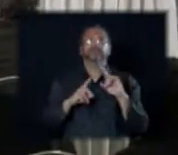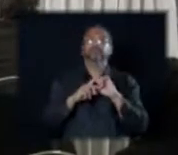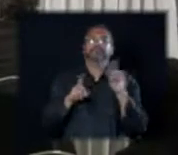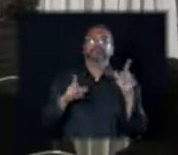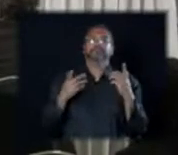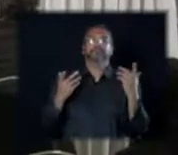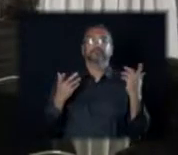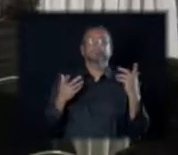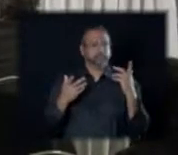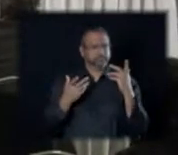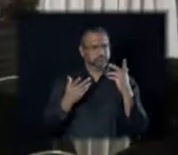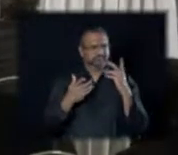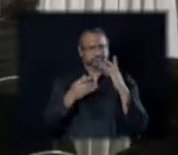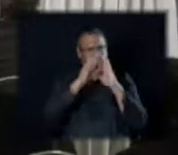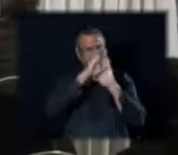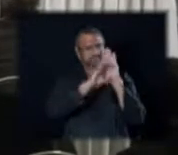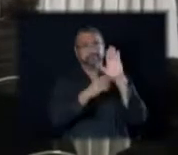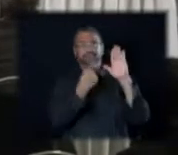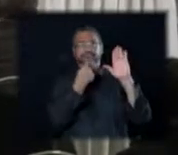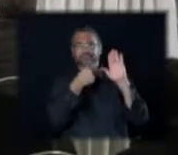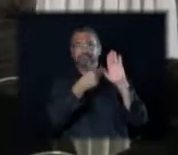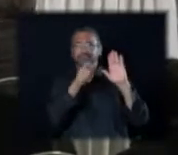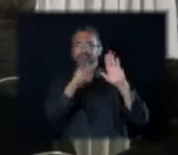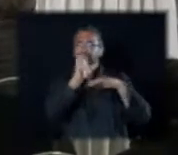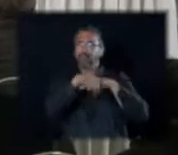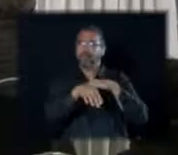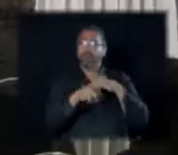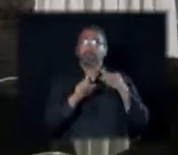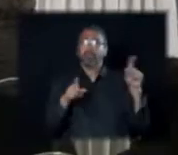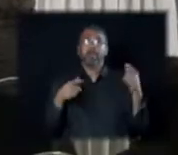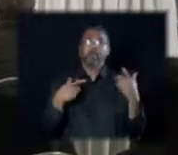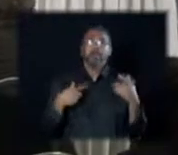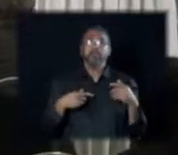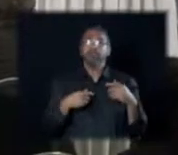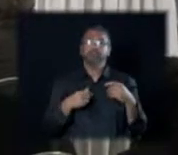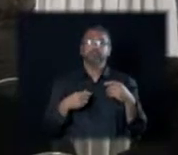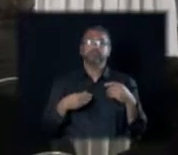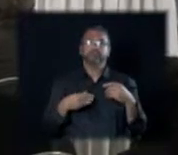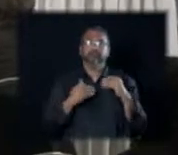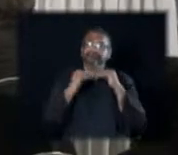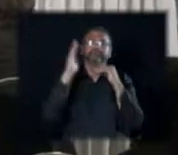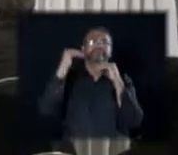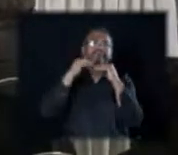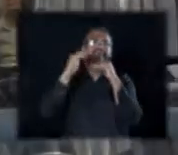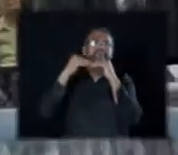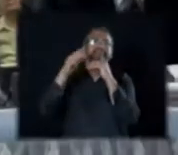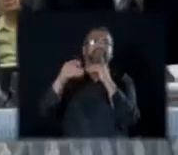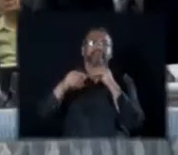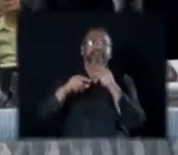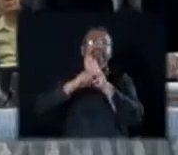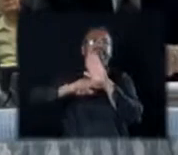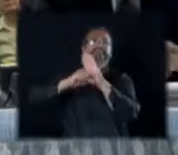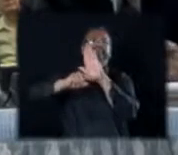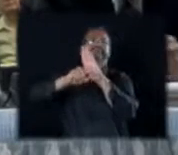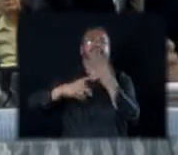presupuestario, aún con un mandato constitucional de que nos debíamos mantener dentro del presupuesto.